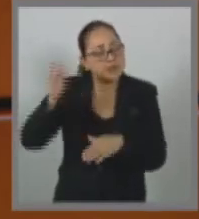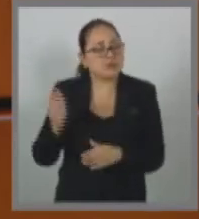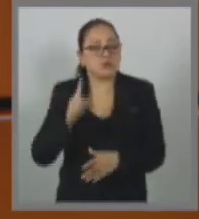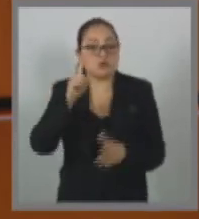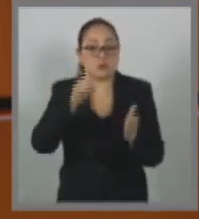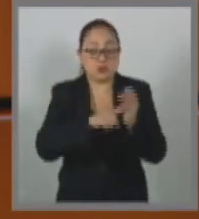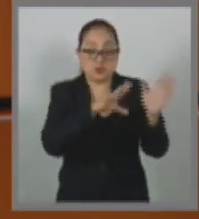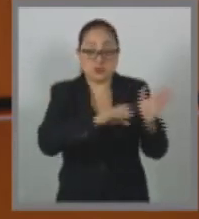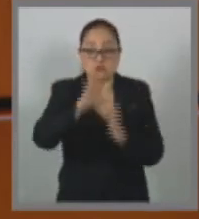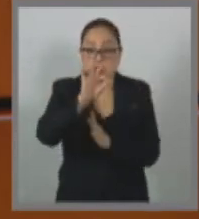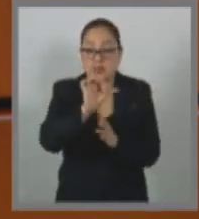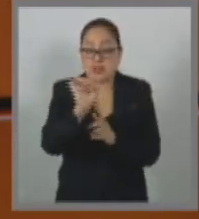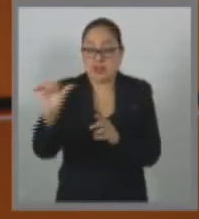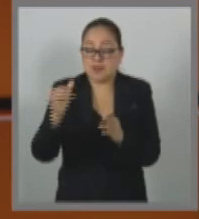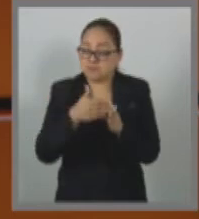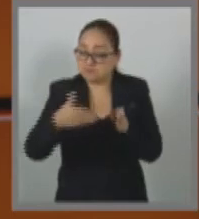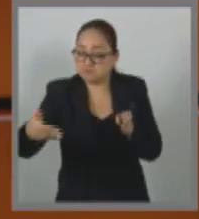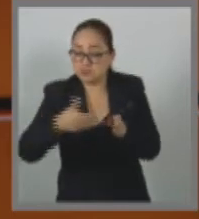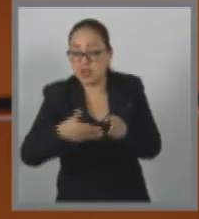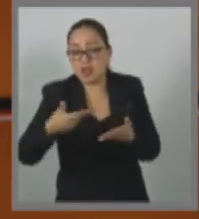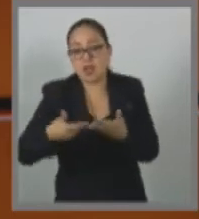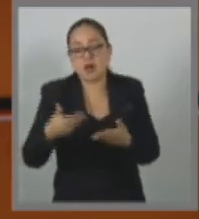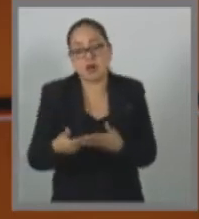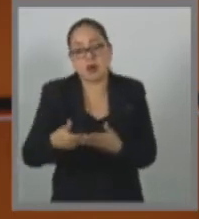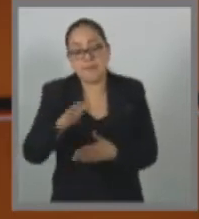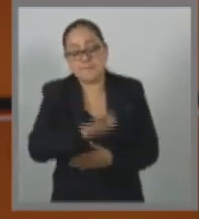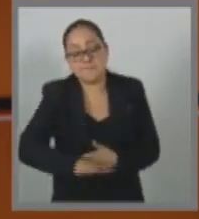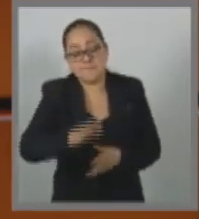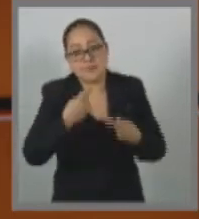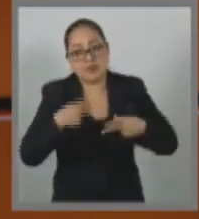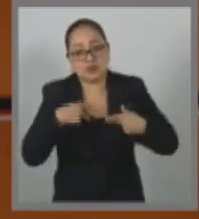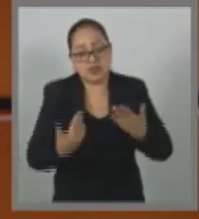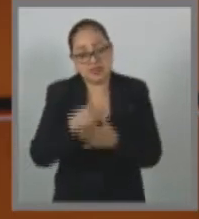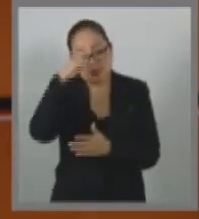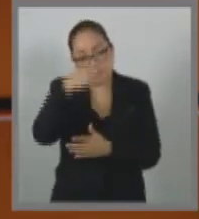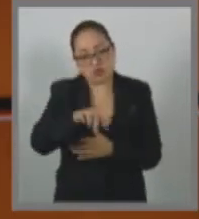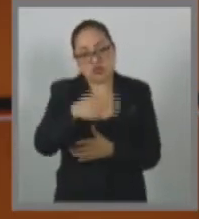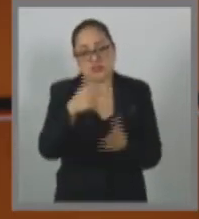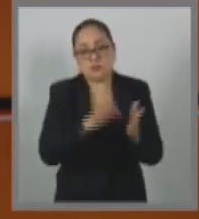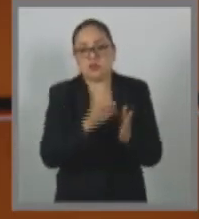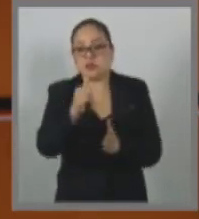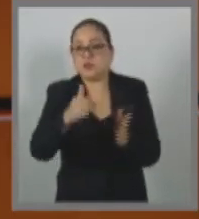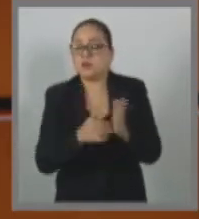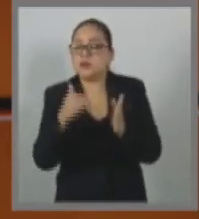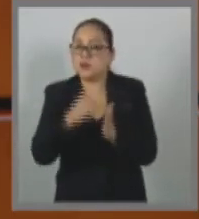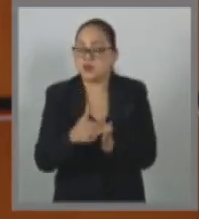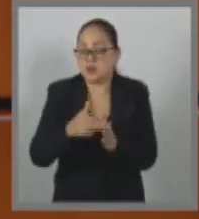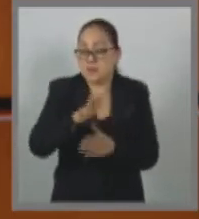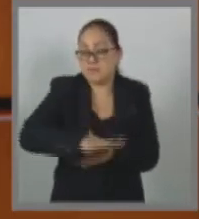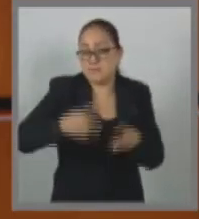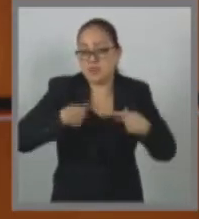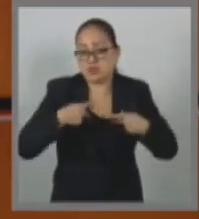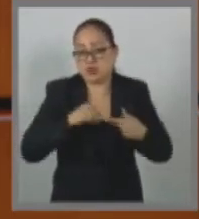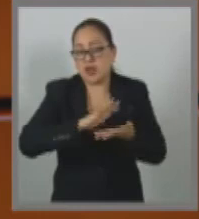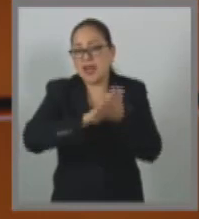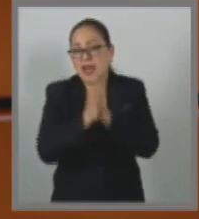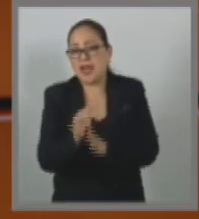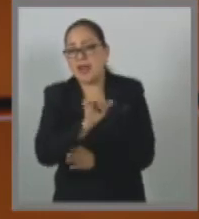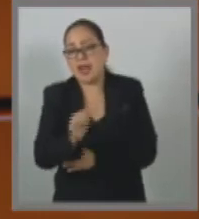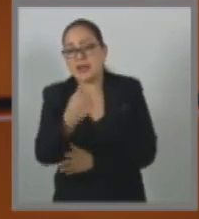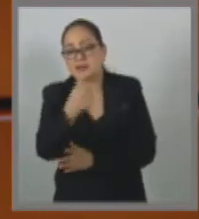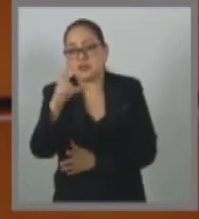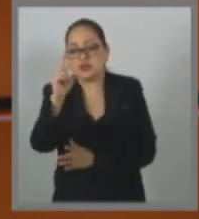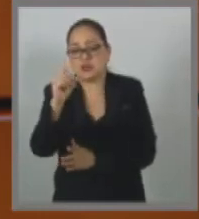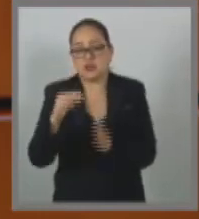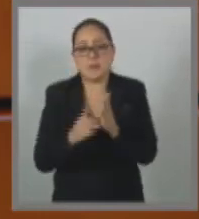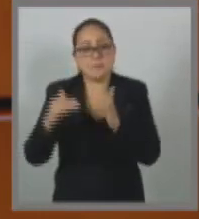1940 a la fecha, la población mexicana pasó de 13.6 millones de habitantes a aproximadamente